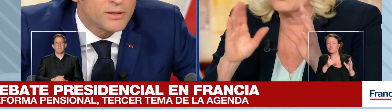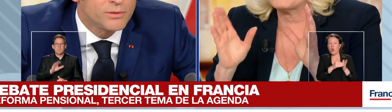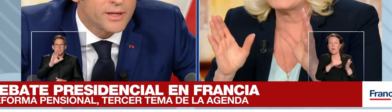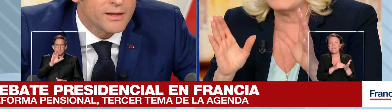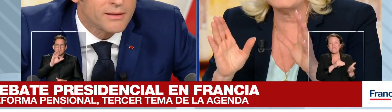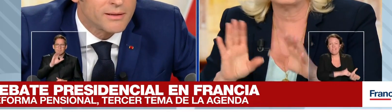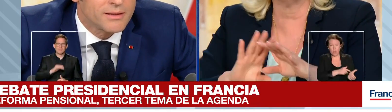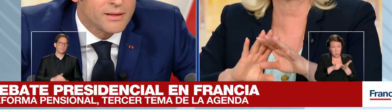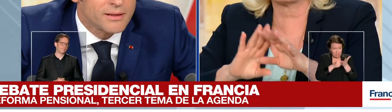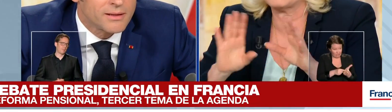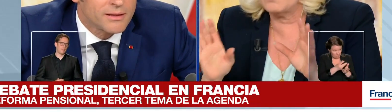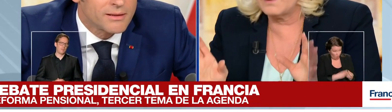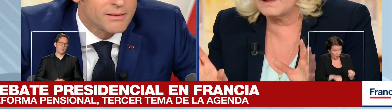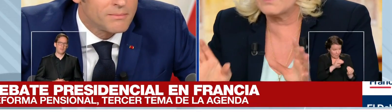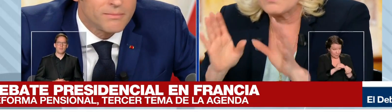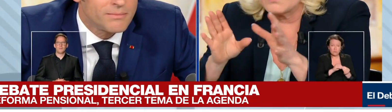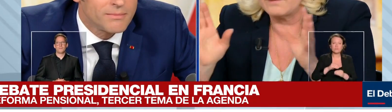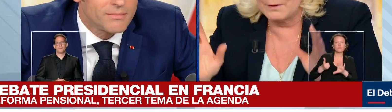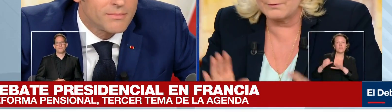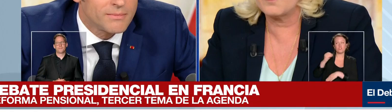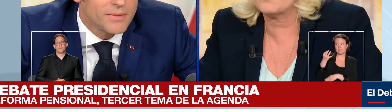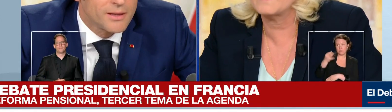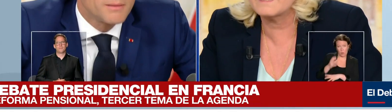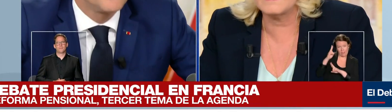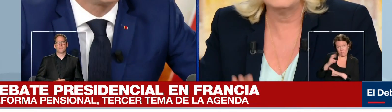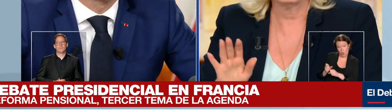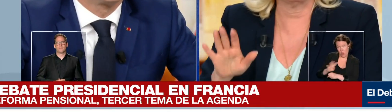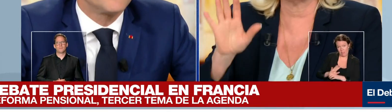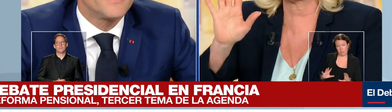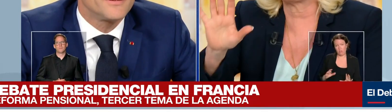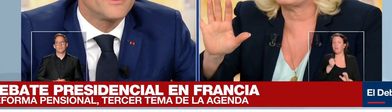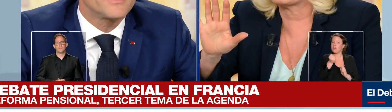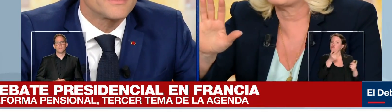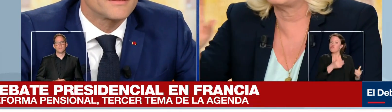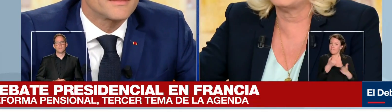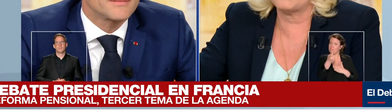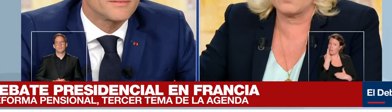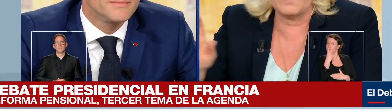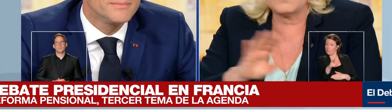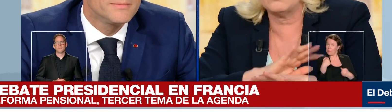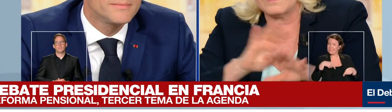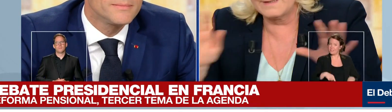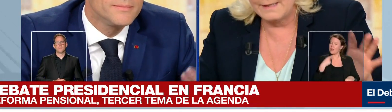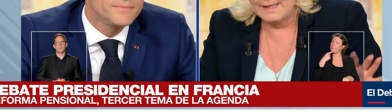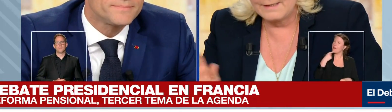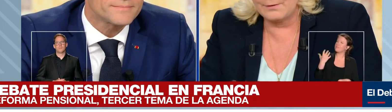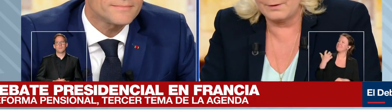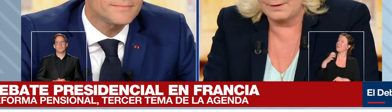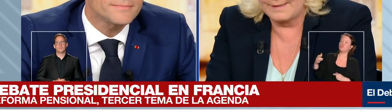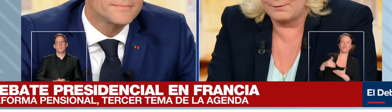señora deuda Le Pen, ¿de qué está hablando? Con dos terceras partes, no, nada que ver. Son las cifras de sus propios